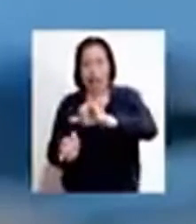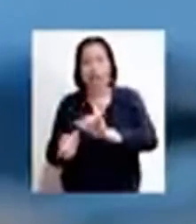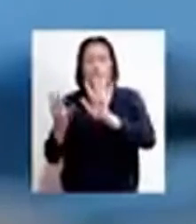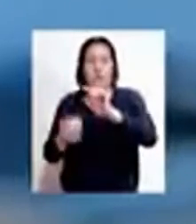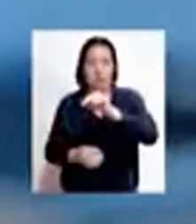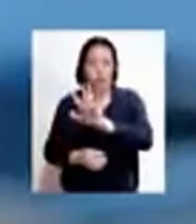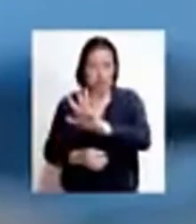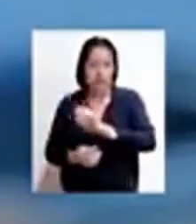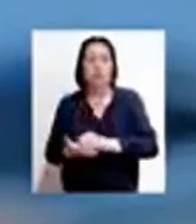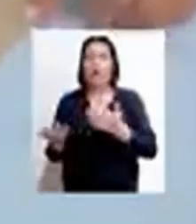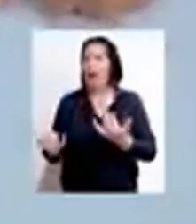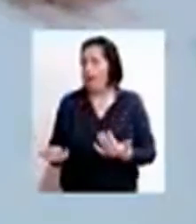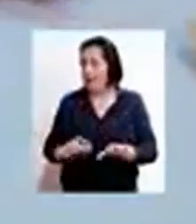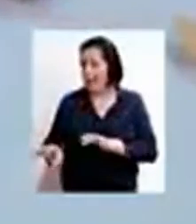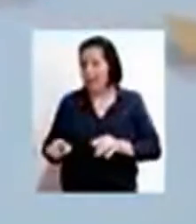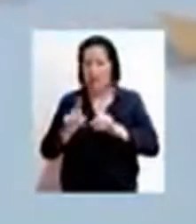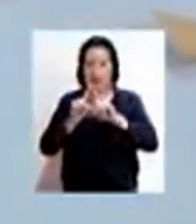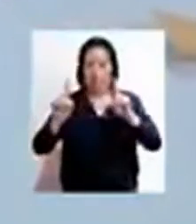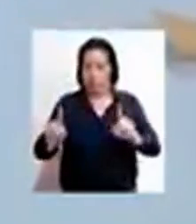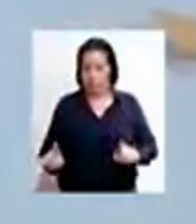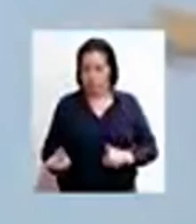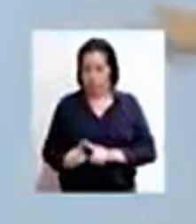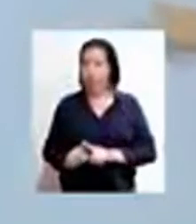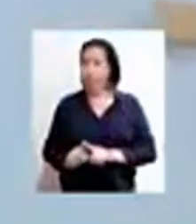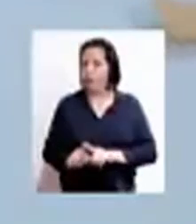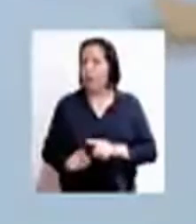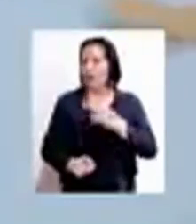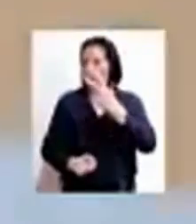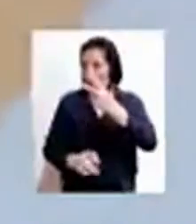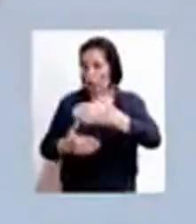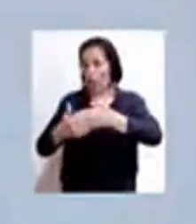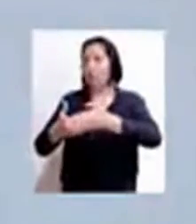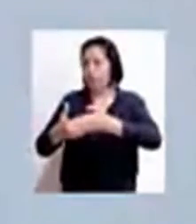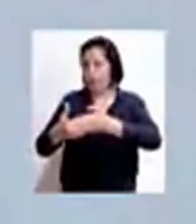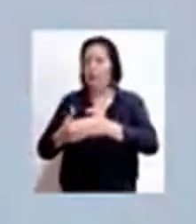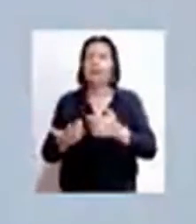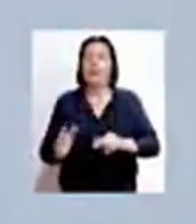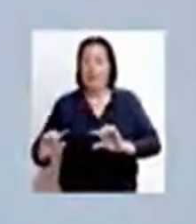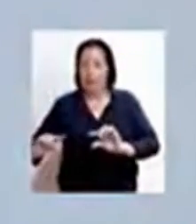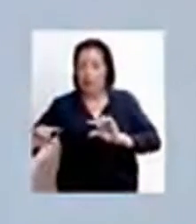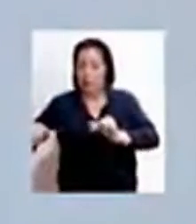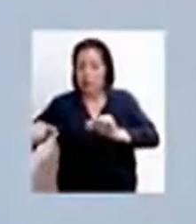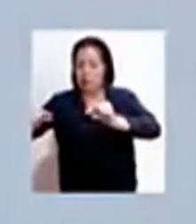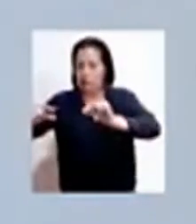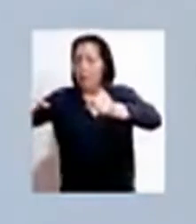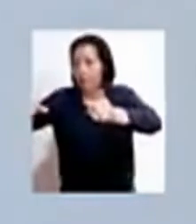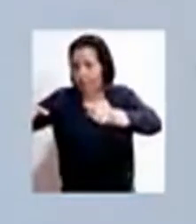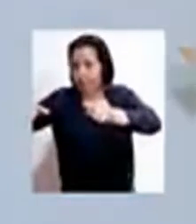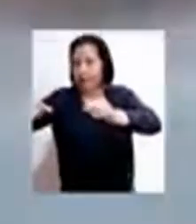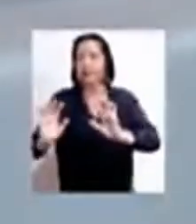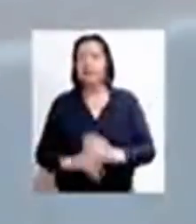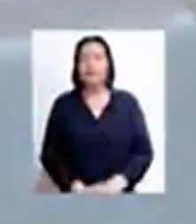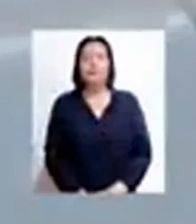alto. Formamos el molde rectangular con dos piezas, hacemos piquetes para formar tres